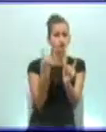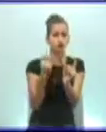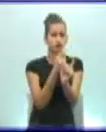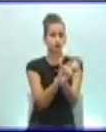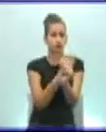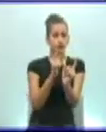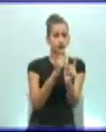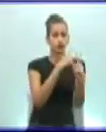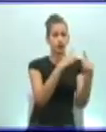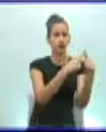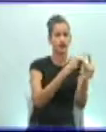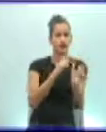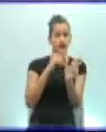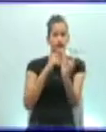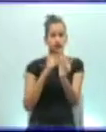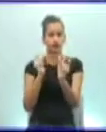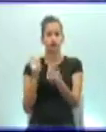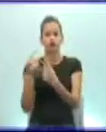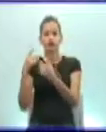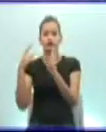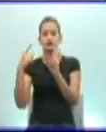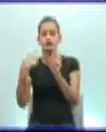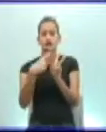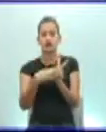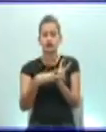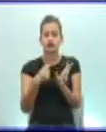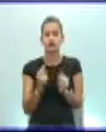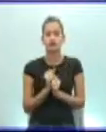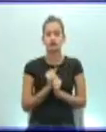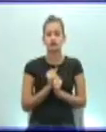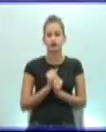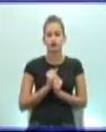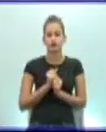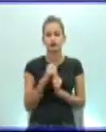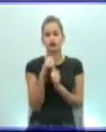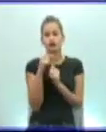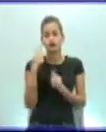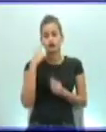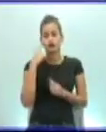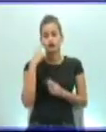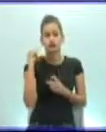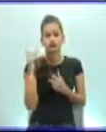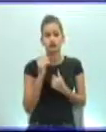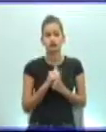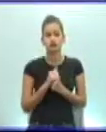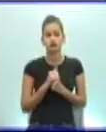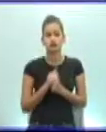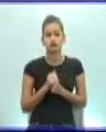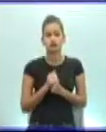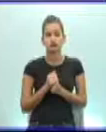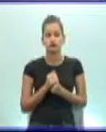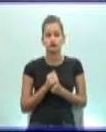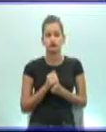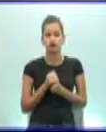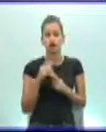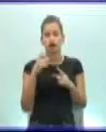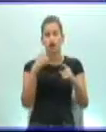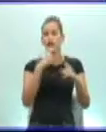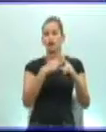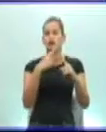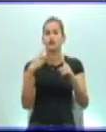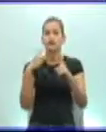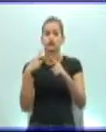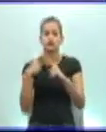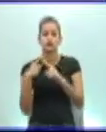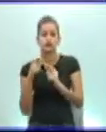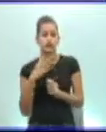conjunto formado por todas las X que pertenecen a este conjunto, por supuesto, resultante, tal que las X van a ser las